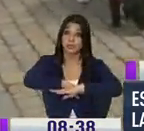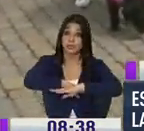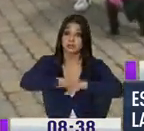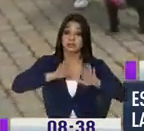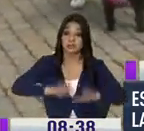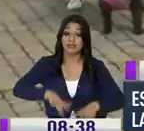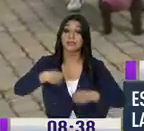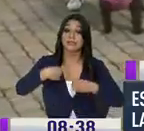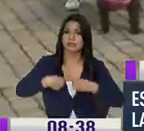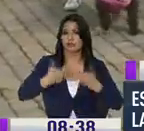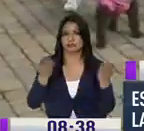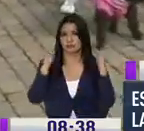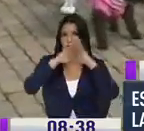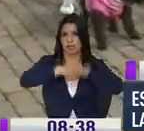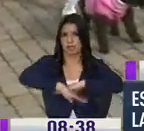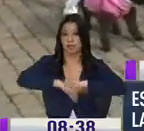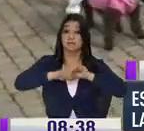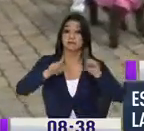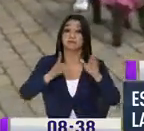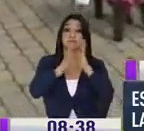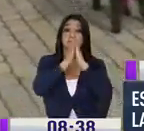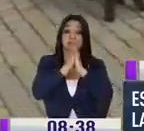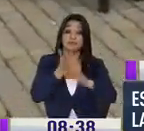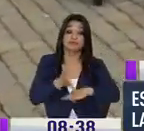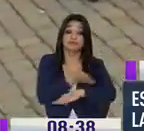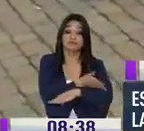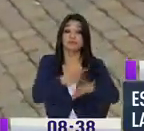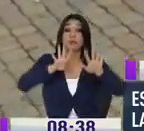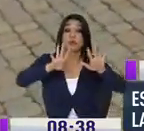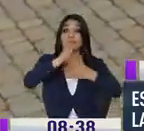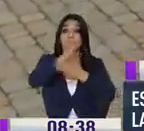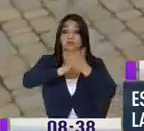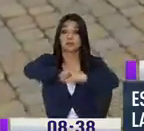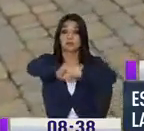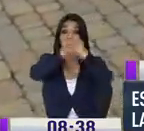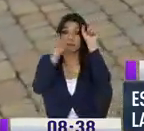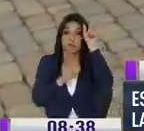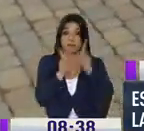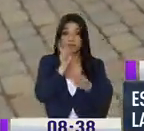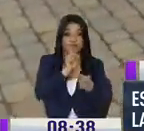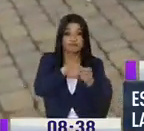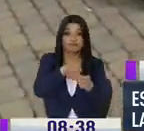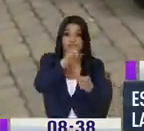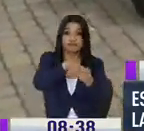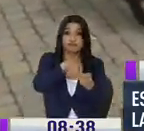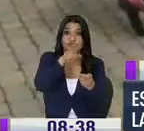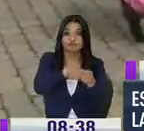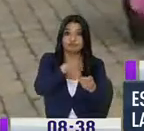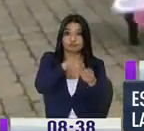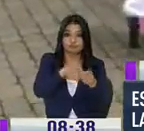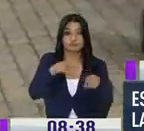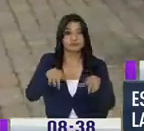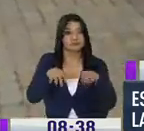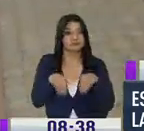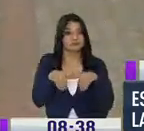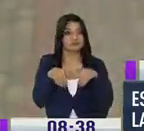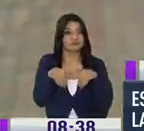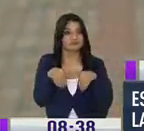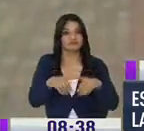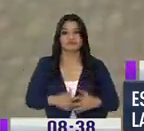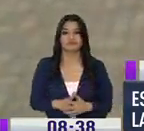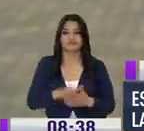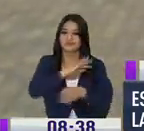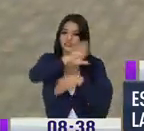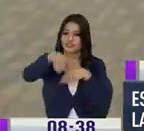nuestra ciudadanía, pero sí les pedimos que vengan a las 9:30, donde vamos a tener nuestro personal recibiendo las fichas de inscripción. Así que